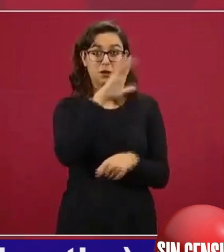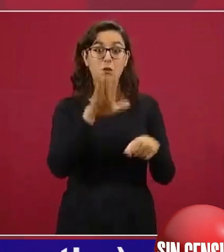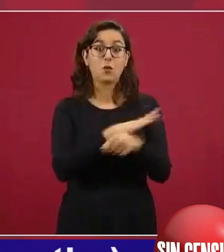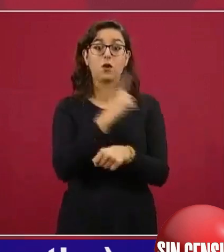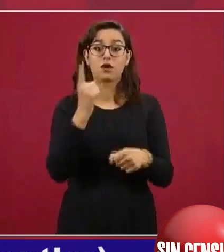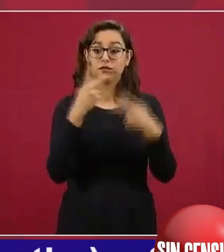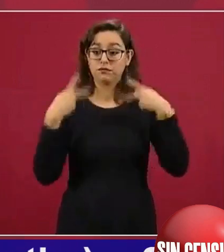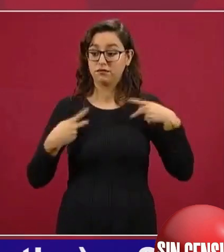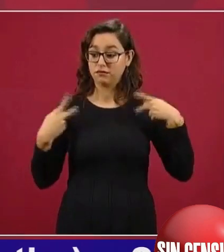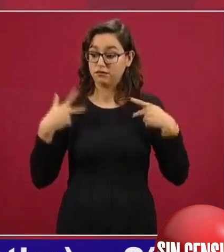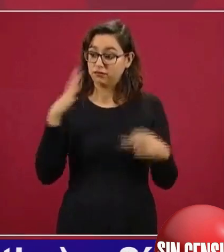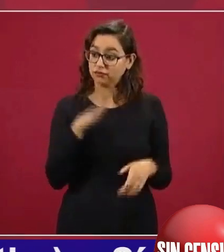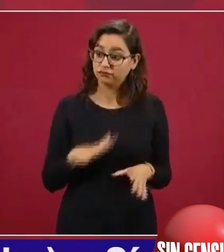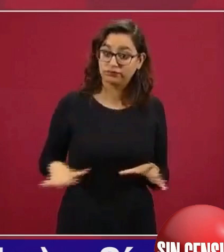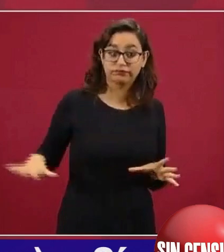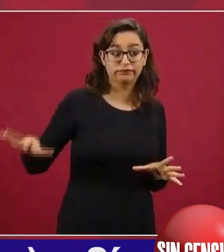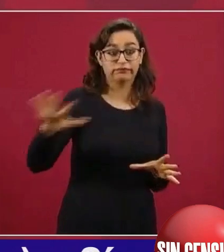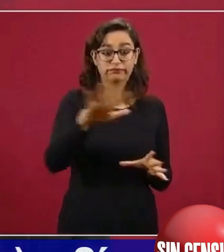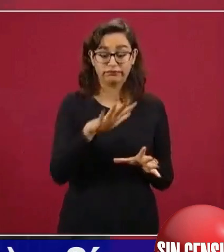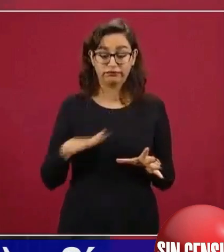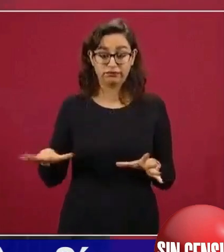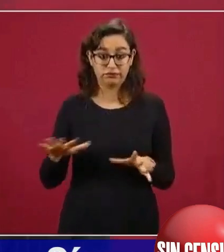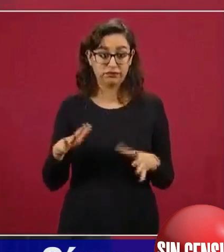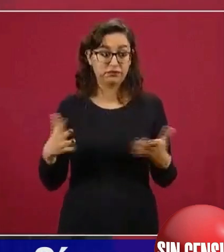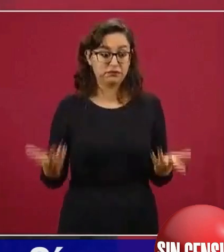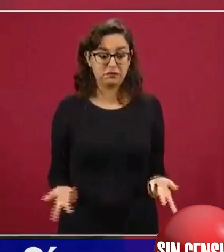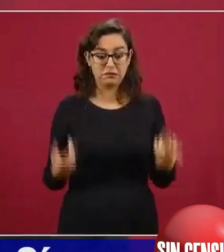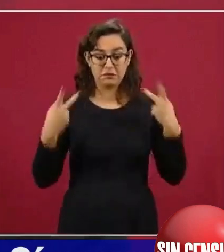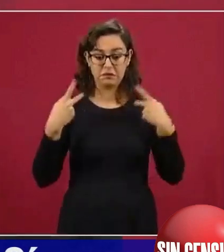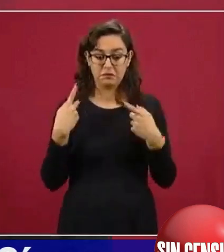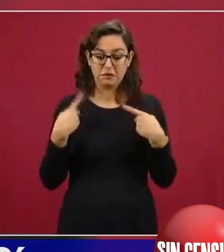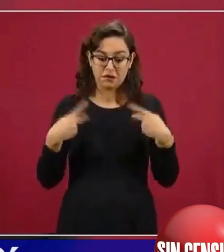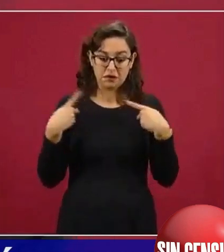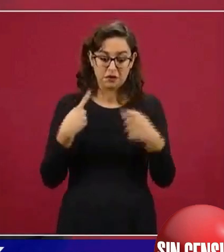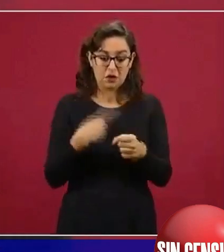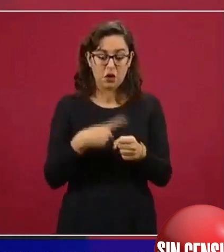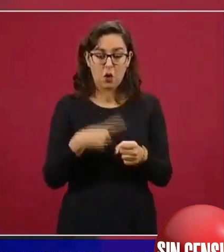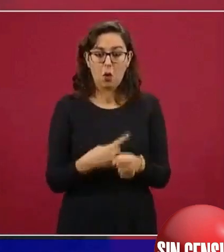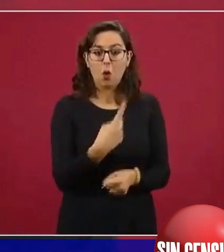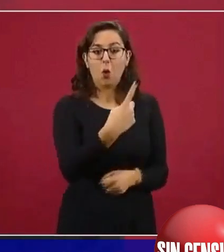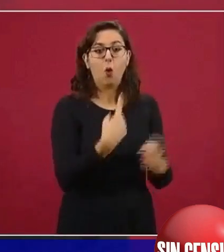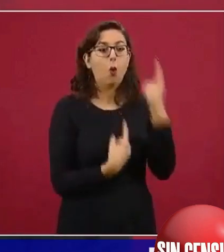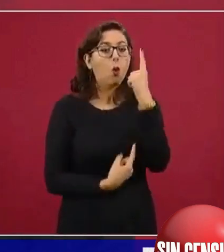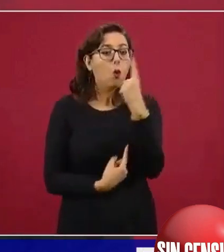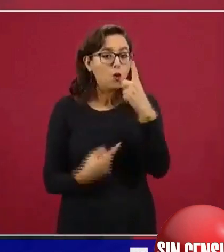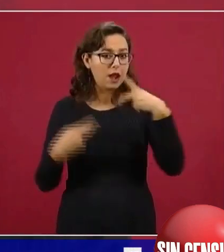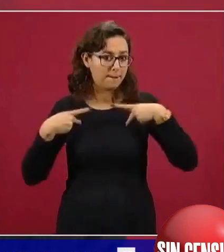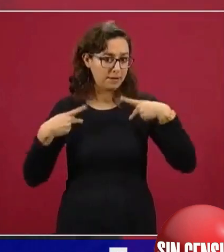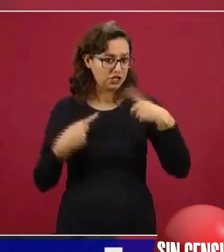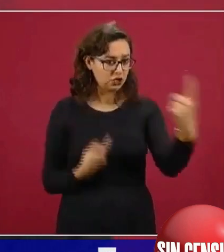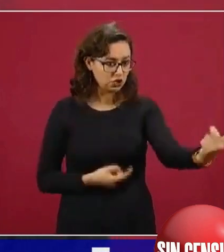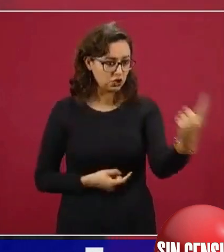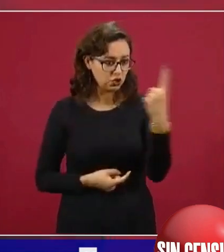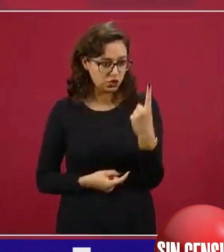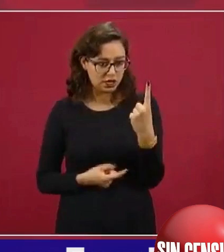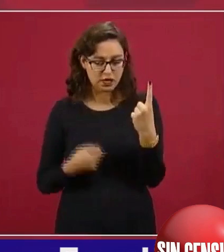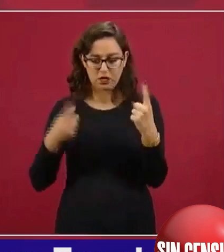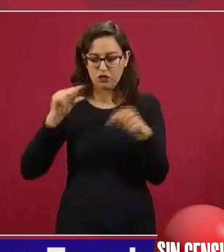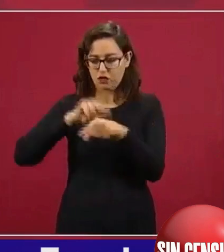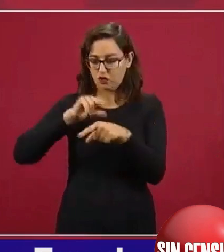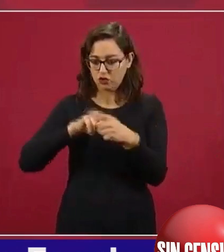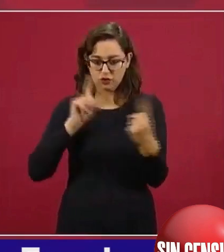El cuidado de una enfermedad, cuando uno es médico y trata a una persona a la vez, la persona médica,